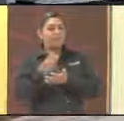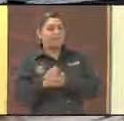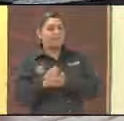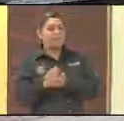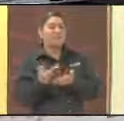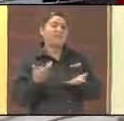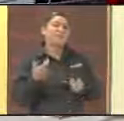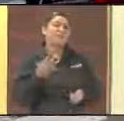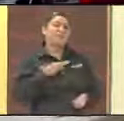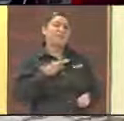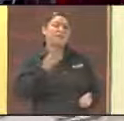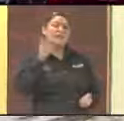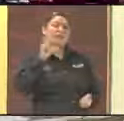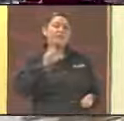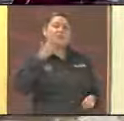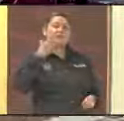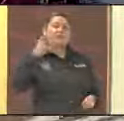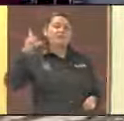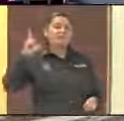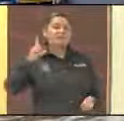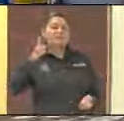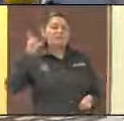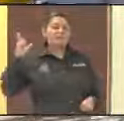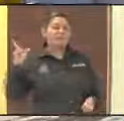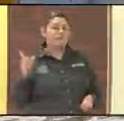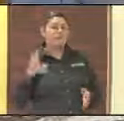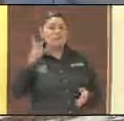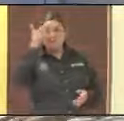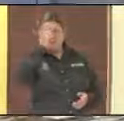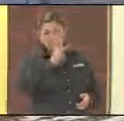que pues, como lo dije el lunes pasado, que estaba en prueba